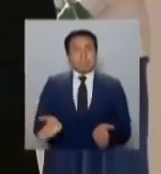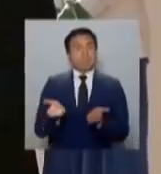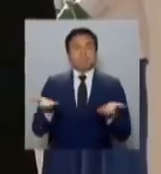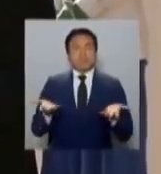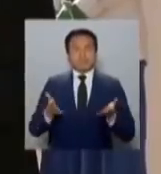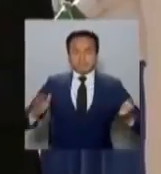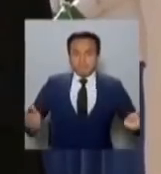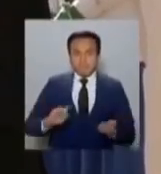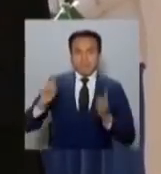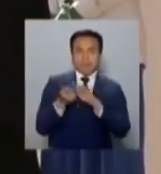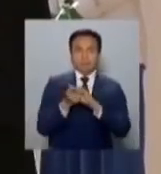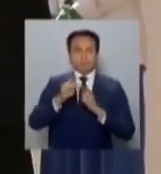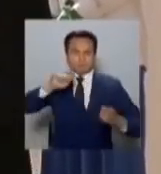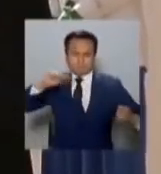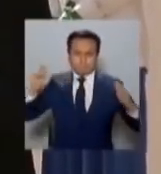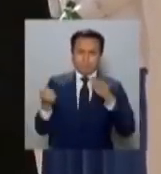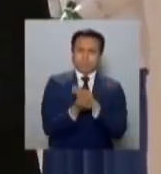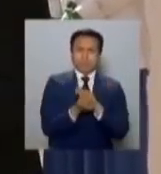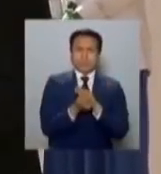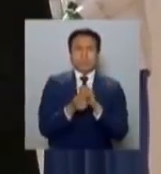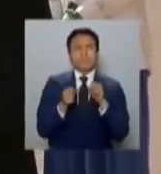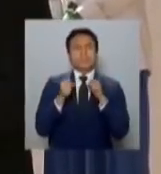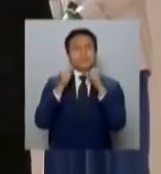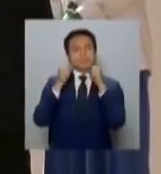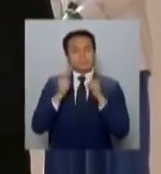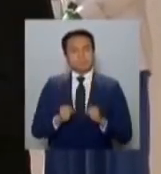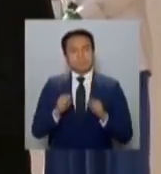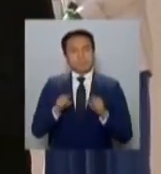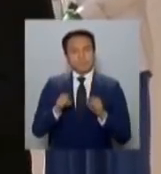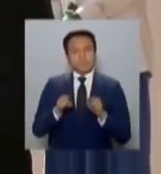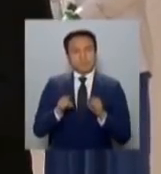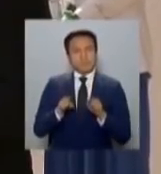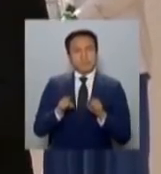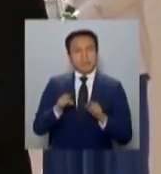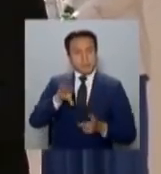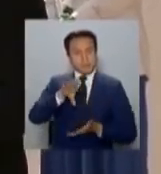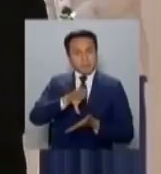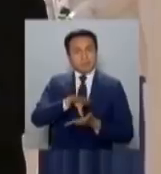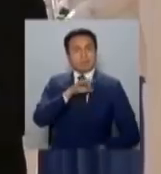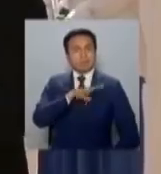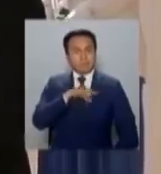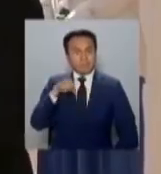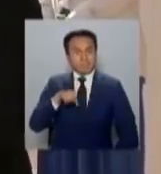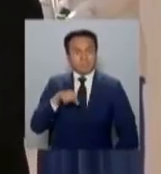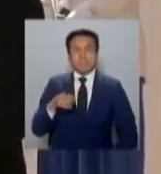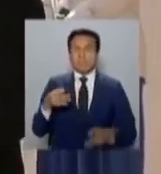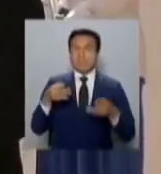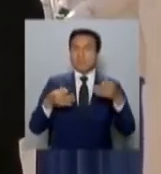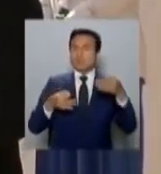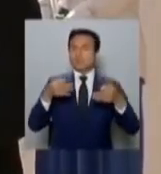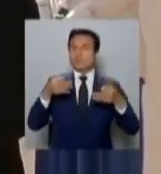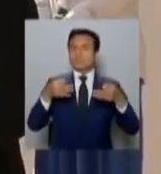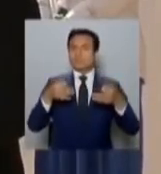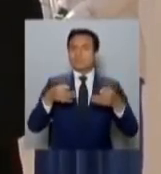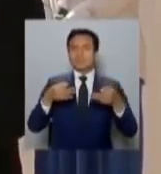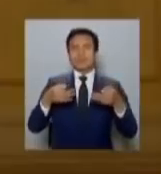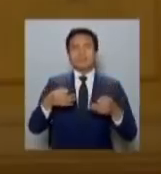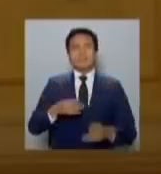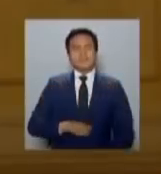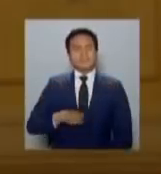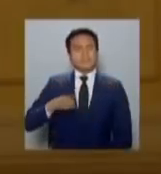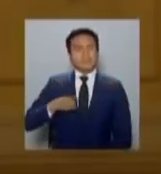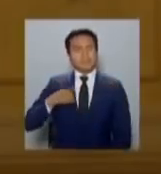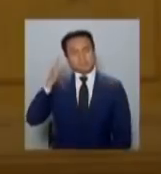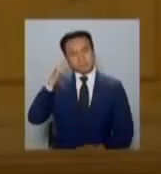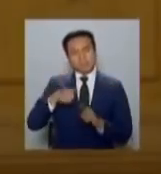respectivas carteras. Además, en los últimos días se han intensificado los llamados para consultar la disponibilidad de posibles subsecretarios. Según cuenta